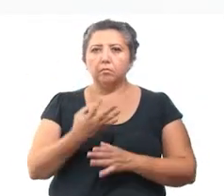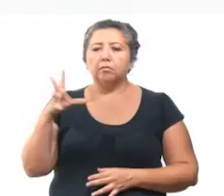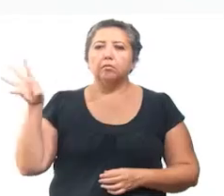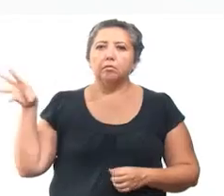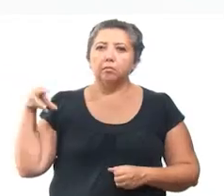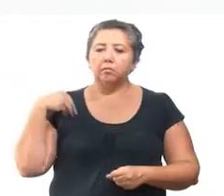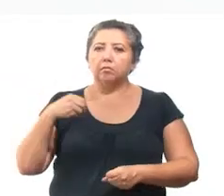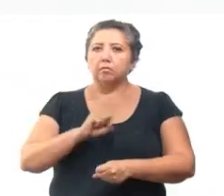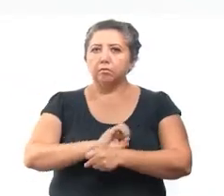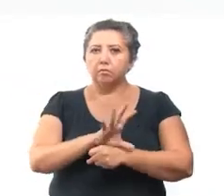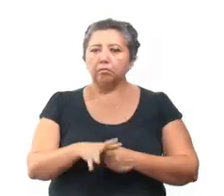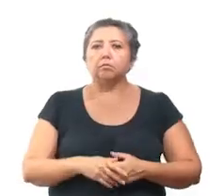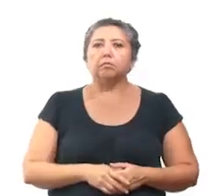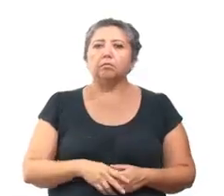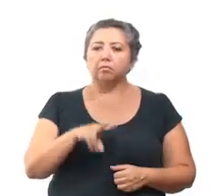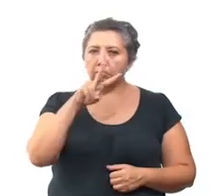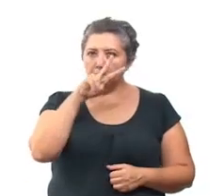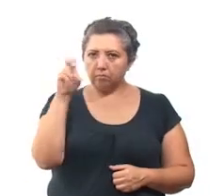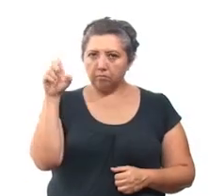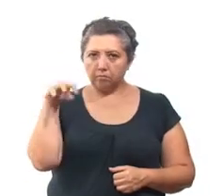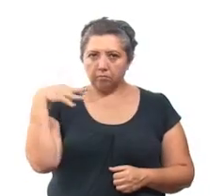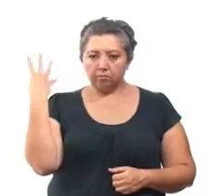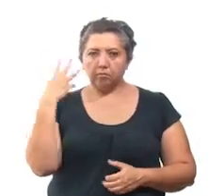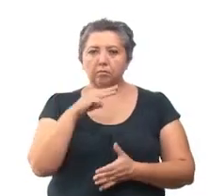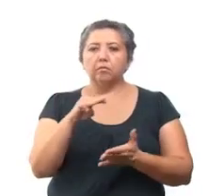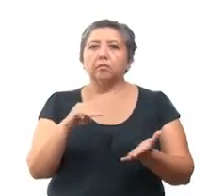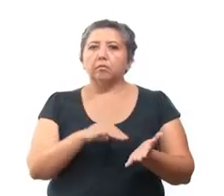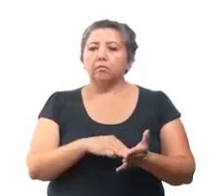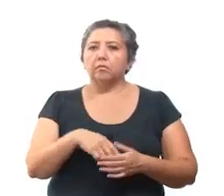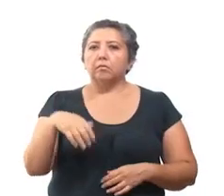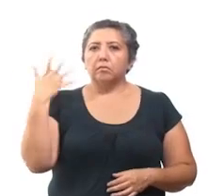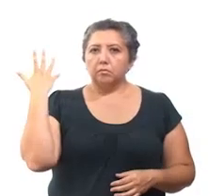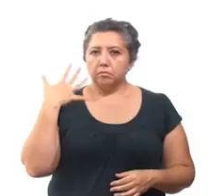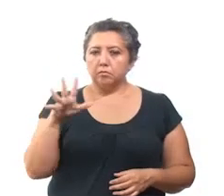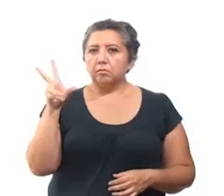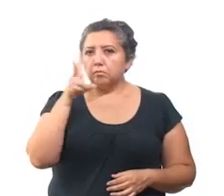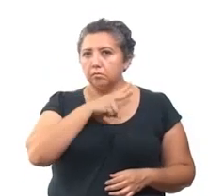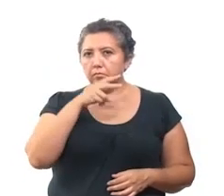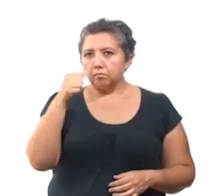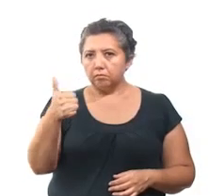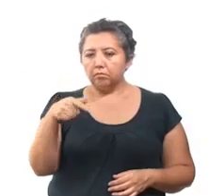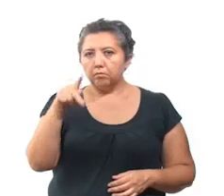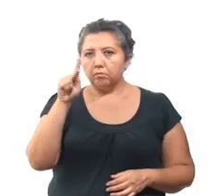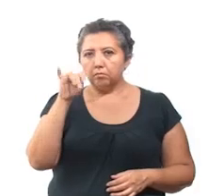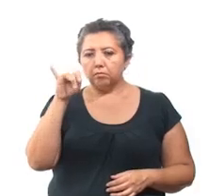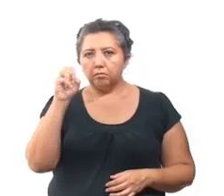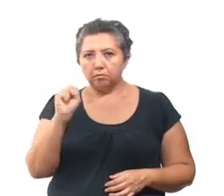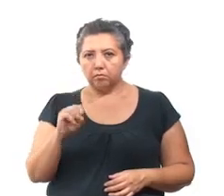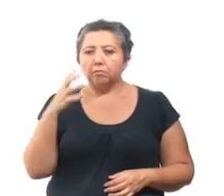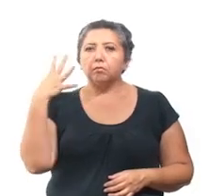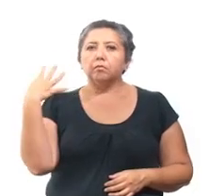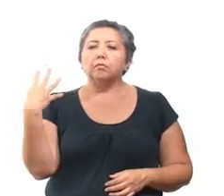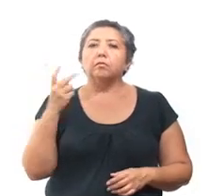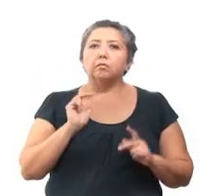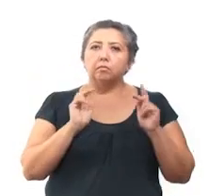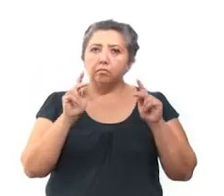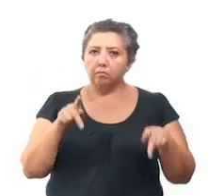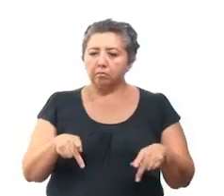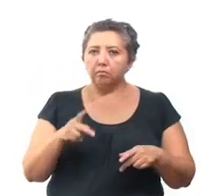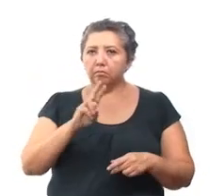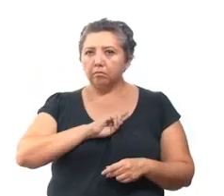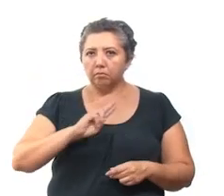nuevos contagios de coronavirus, 214 en Mérida, 10 en Valladolid, 6 en Canacín, 4 en Progreso y